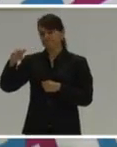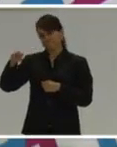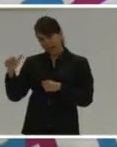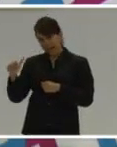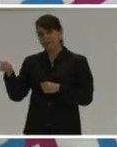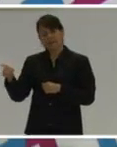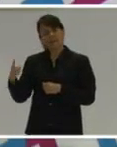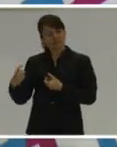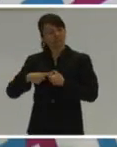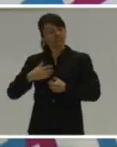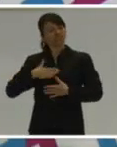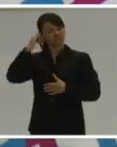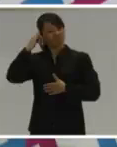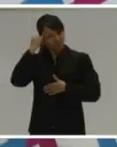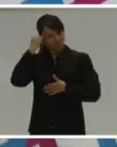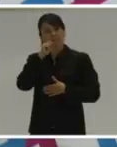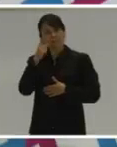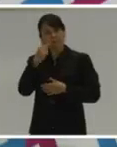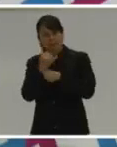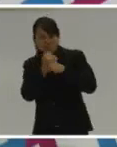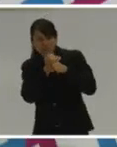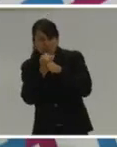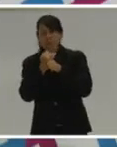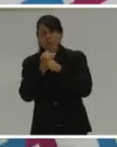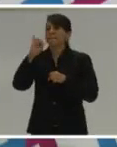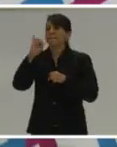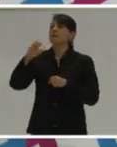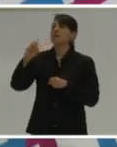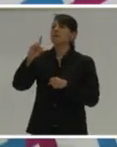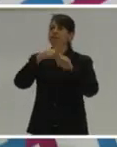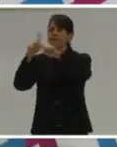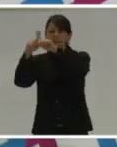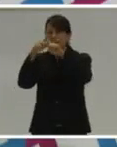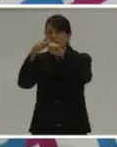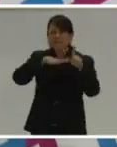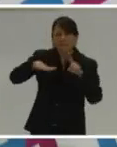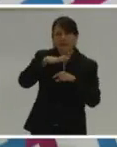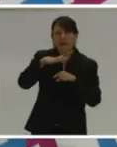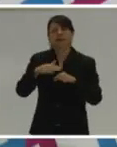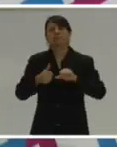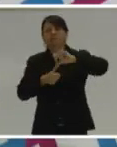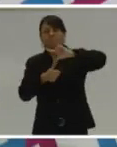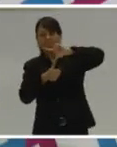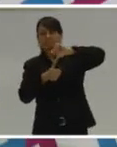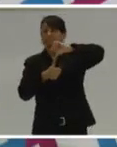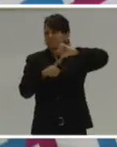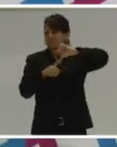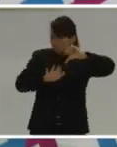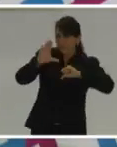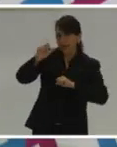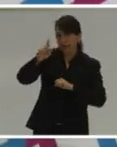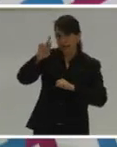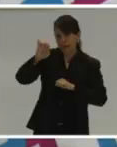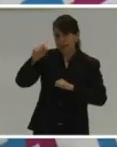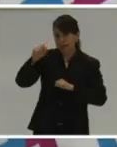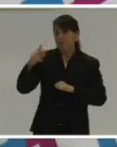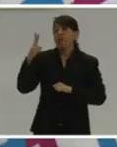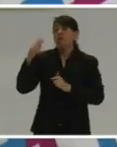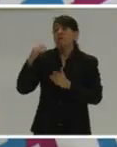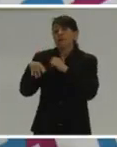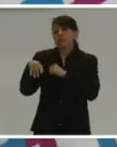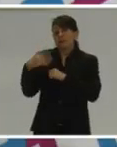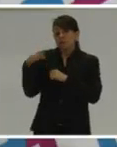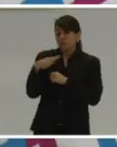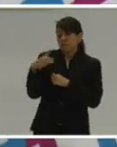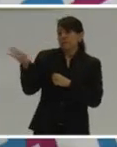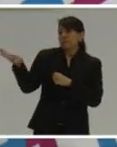sobre Biodiversidad a nivel de América Latina y el Caribe. En 2014 fue seleccionada como miembro experto